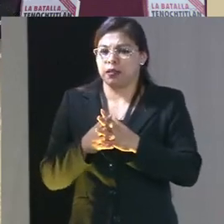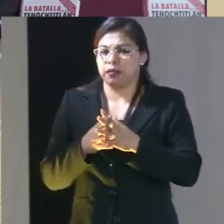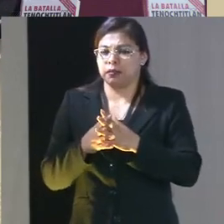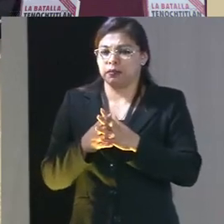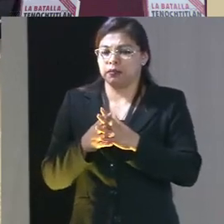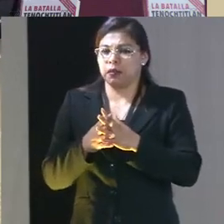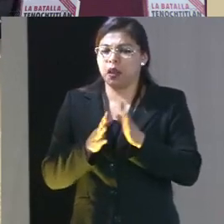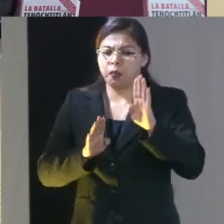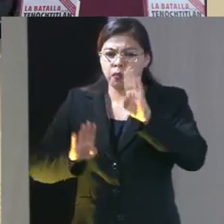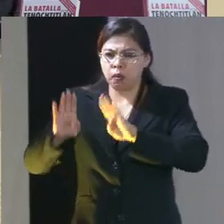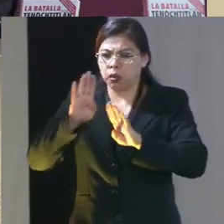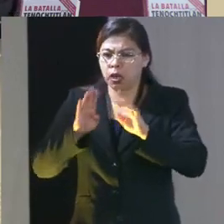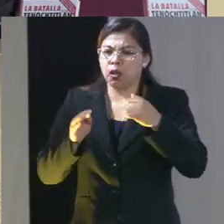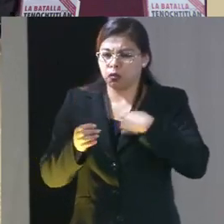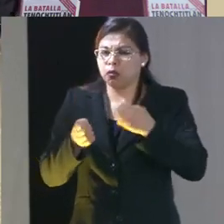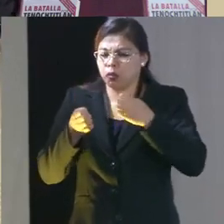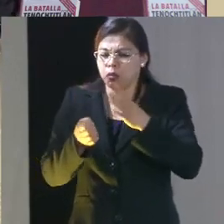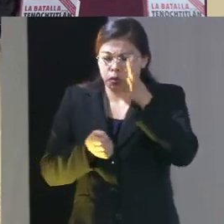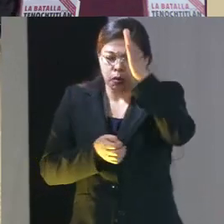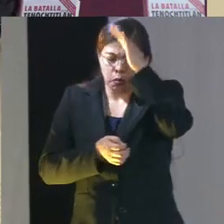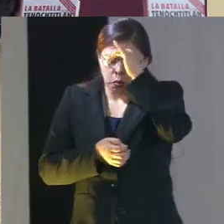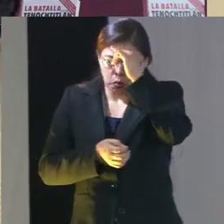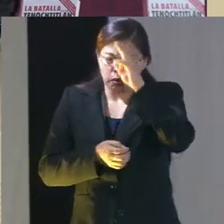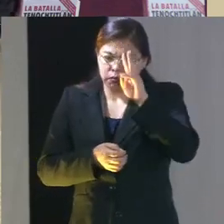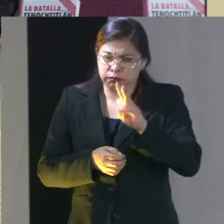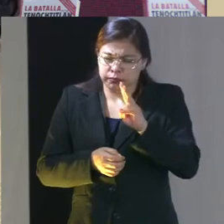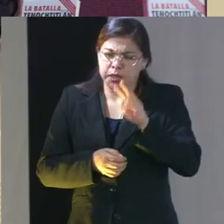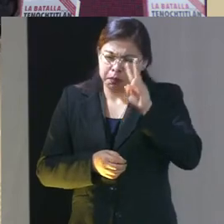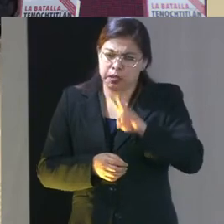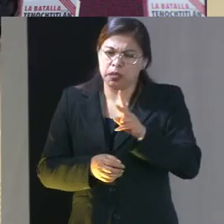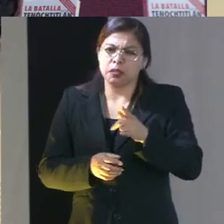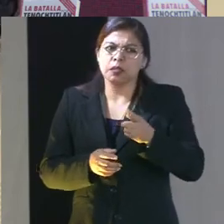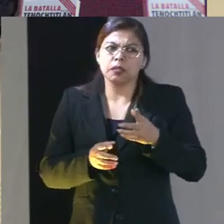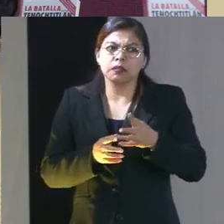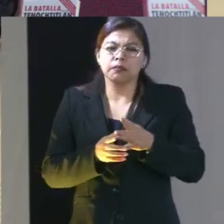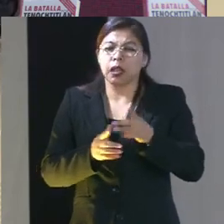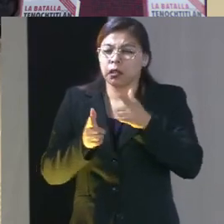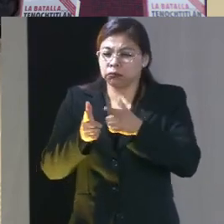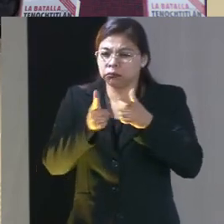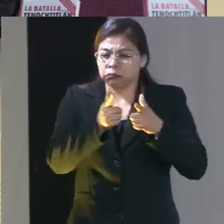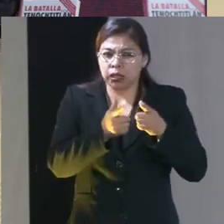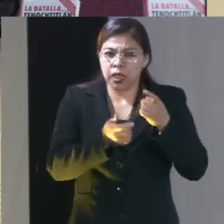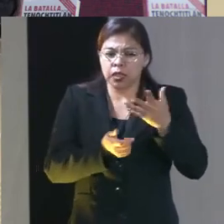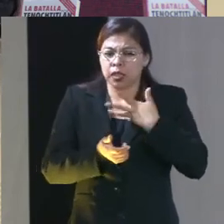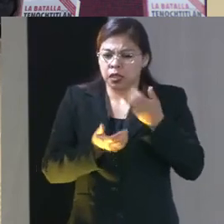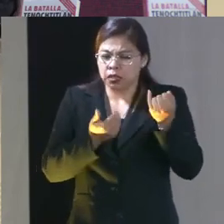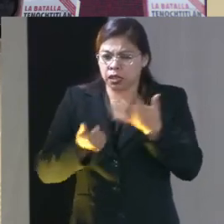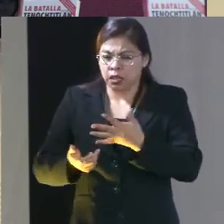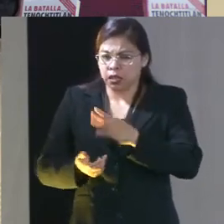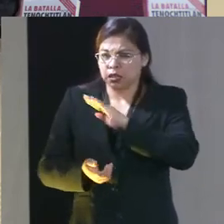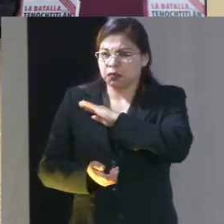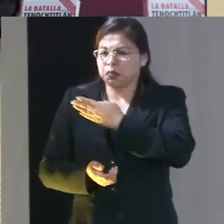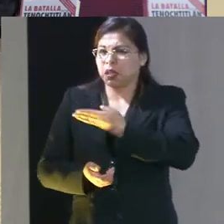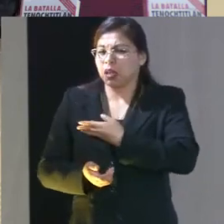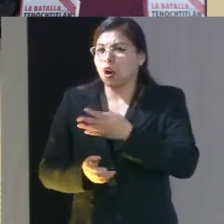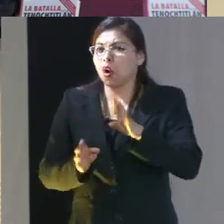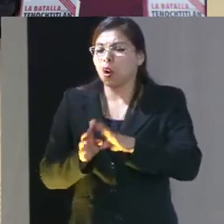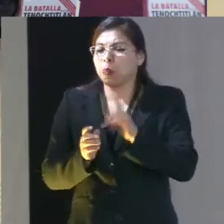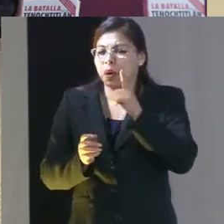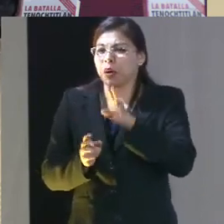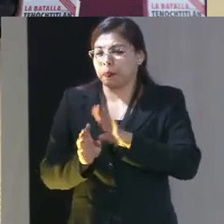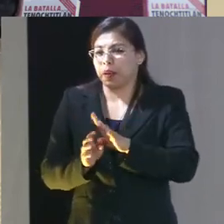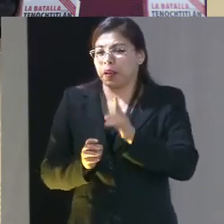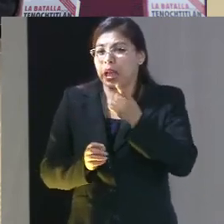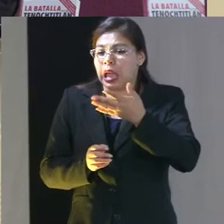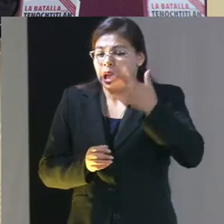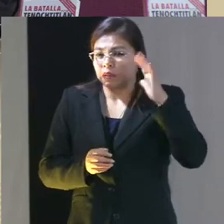decir, yo estoy de acuerdo en que efectivamente las armas que traían los españoles no eran rivales para